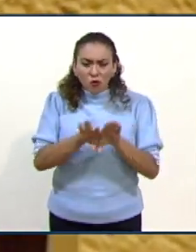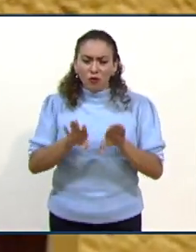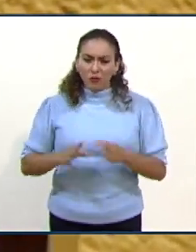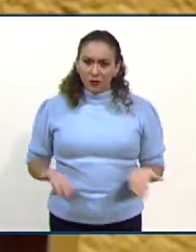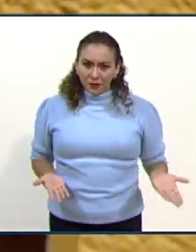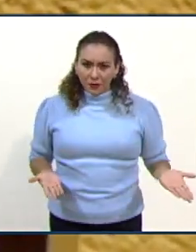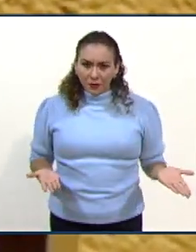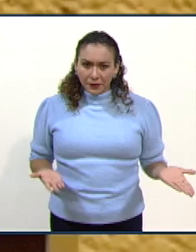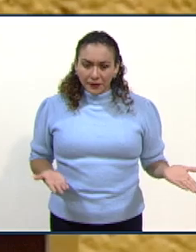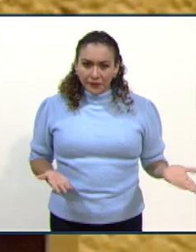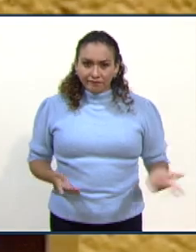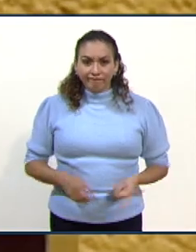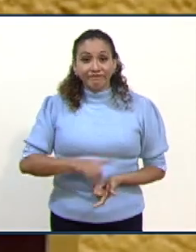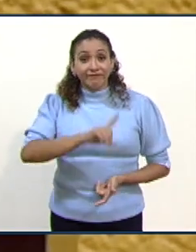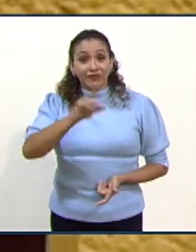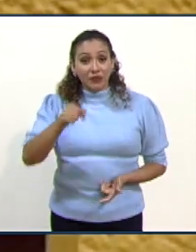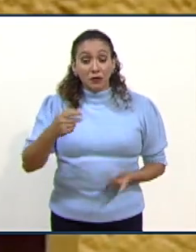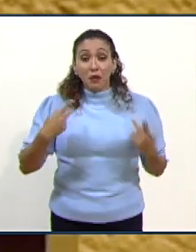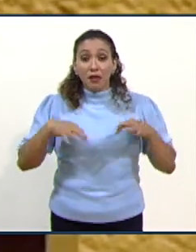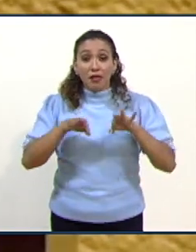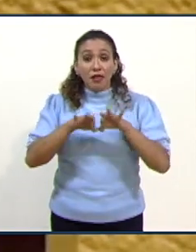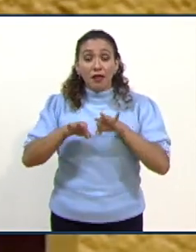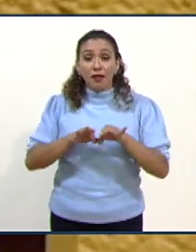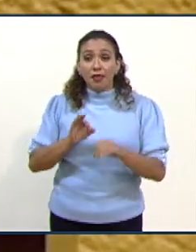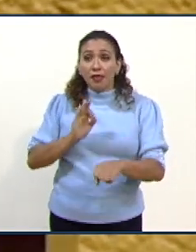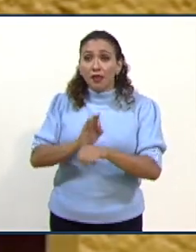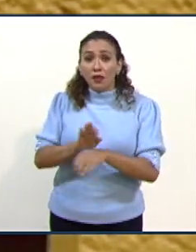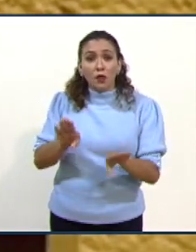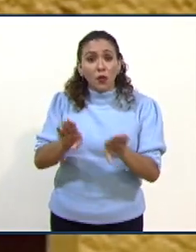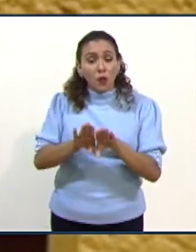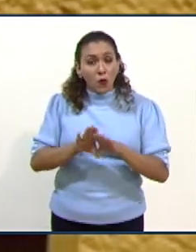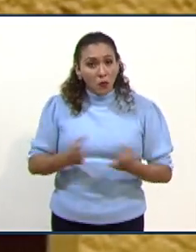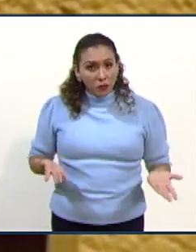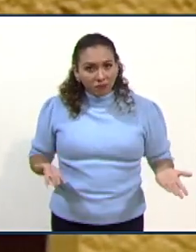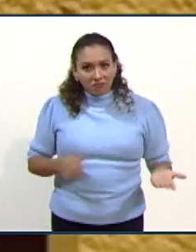No habrá condiciones de trabajo que defender.